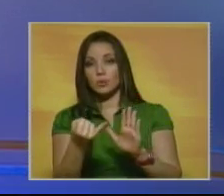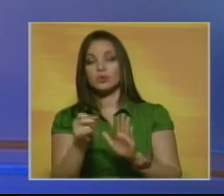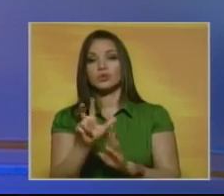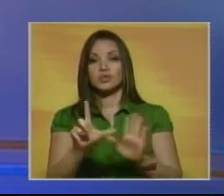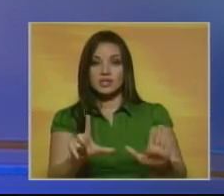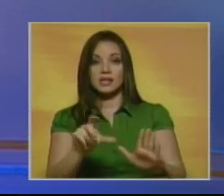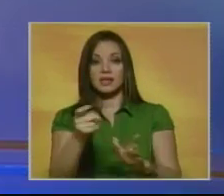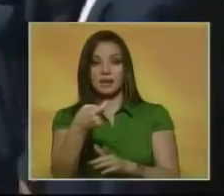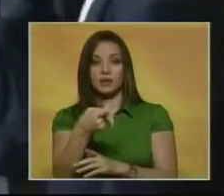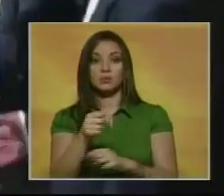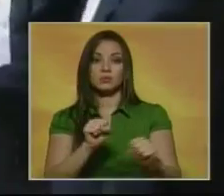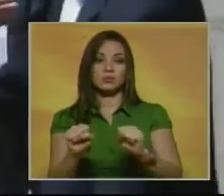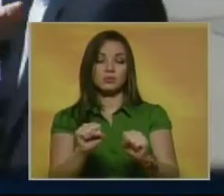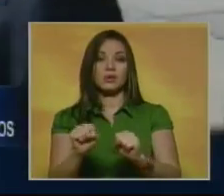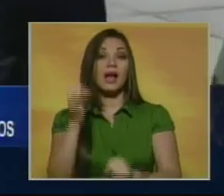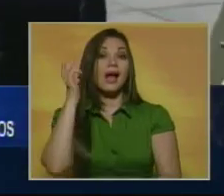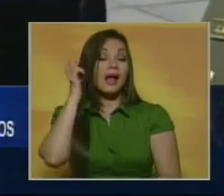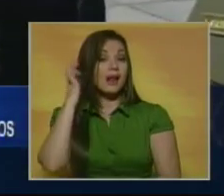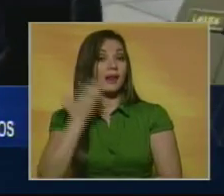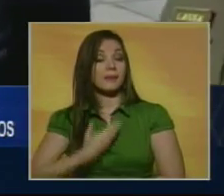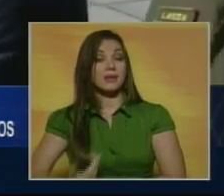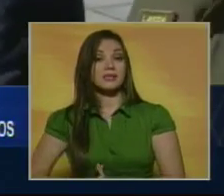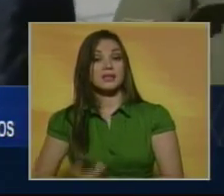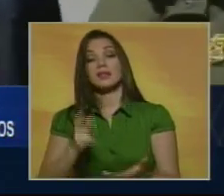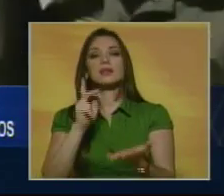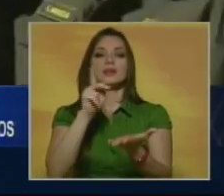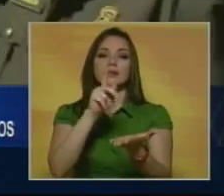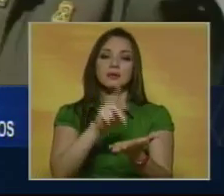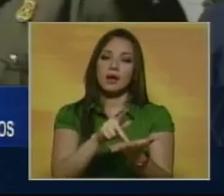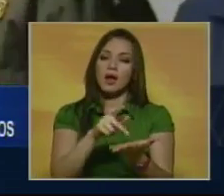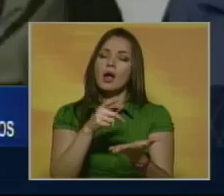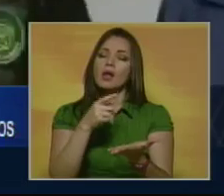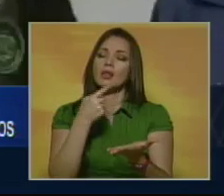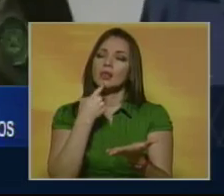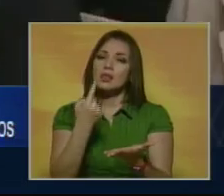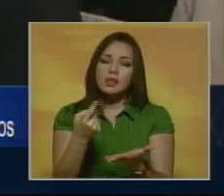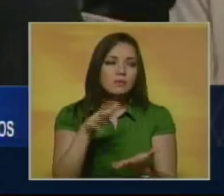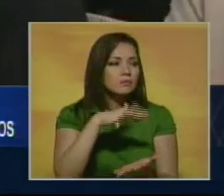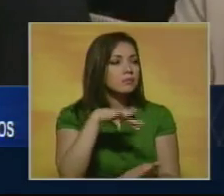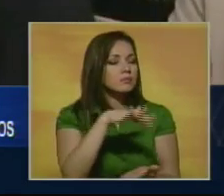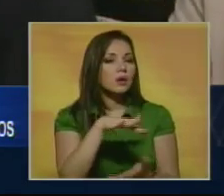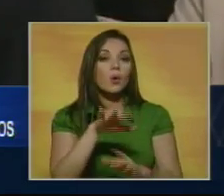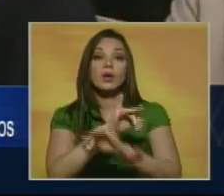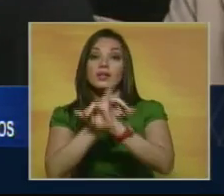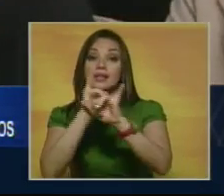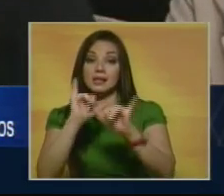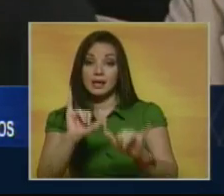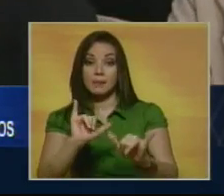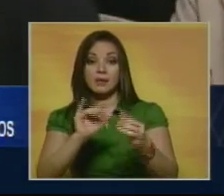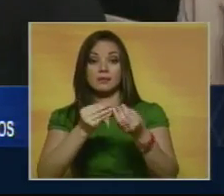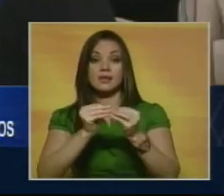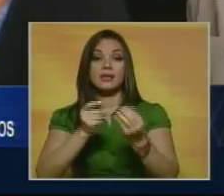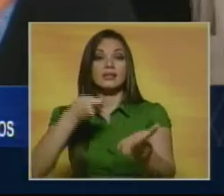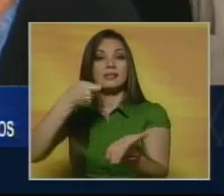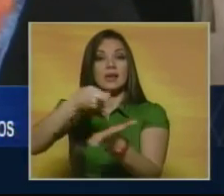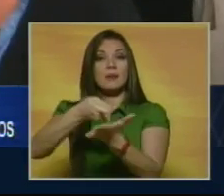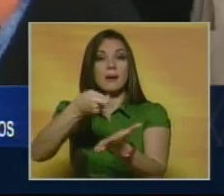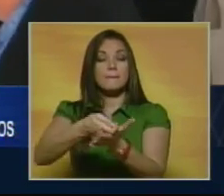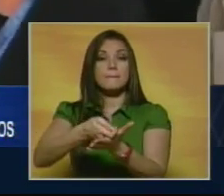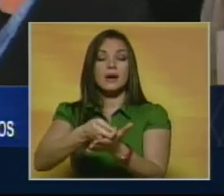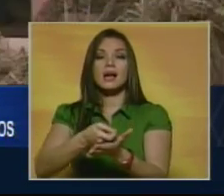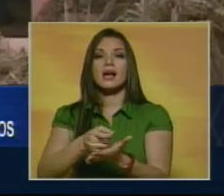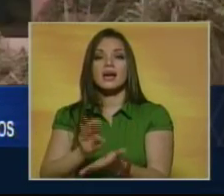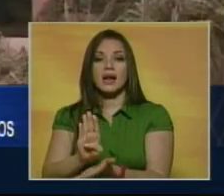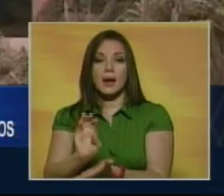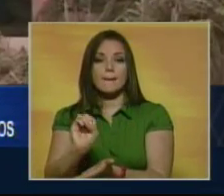país suramericano. Bachelet precisó que una vez que concluya el recuento de daños, entregará un bono único de